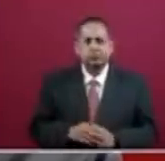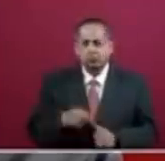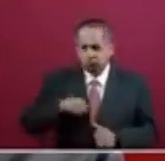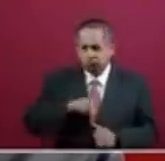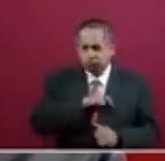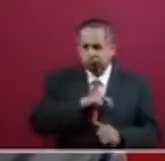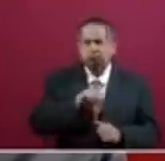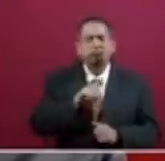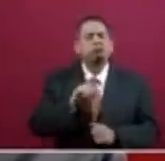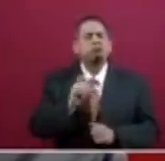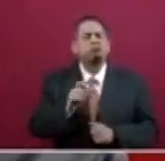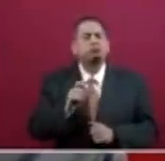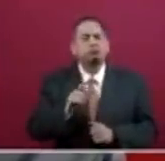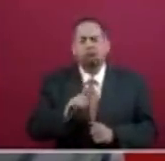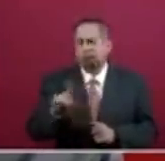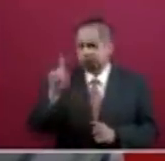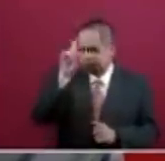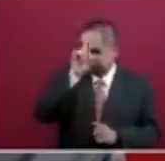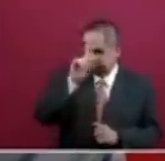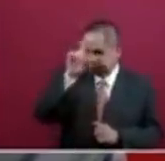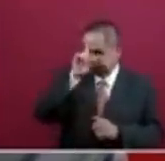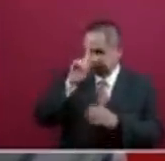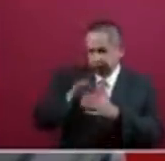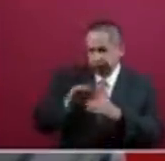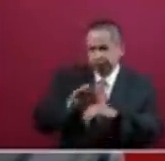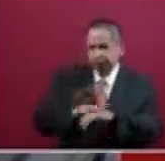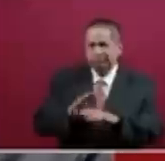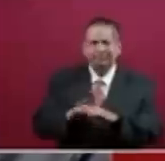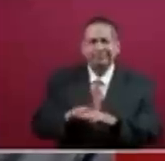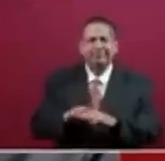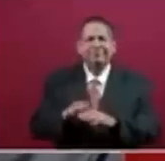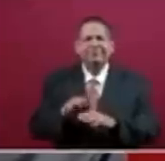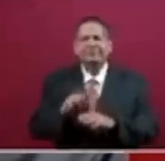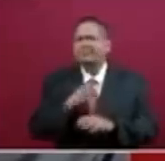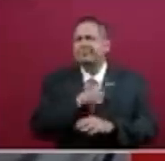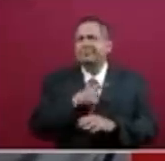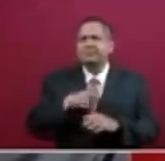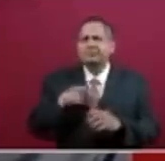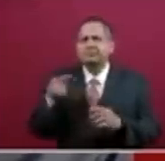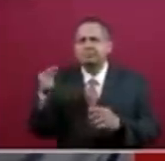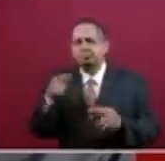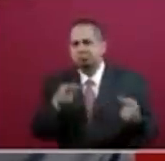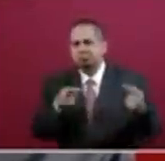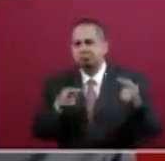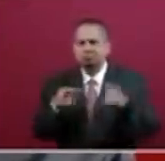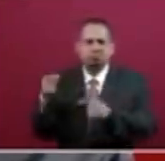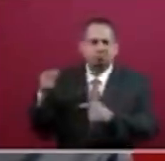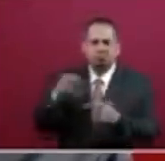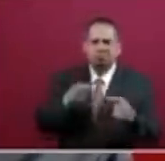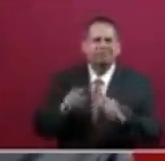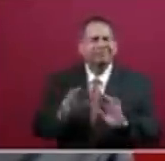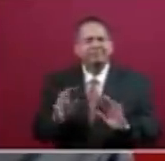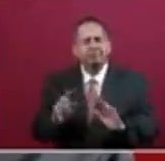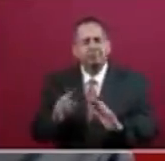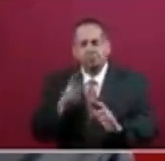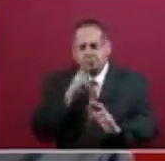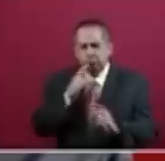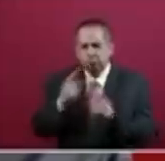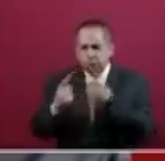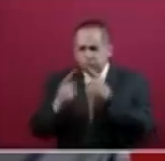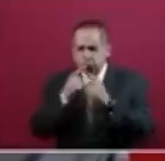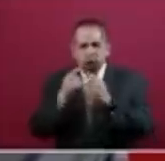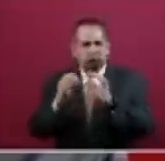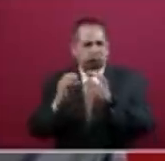recomendando es que se eviten conflictos, que haya diálogo, que